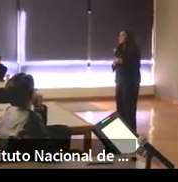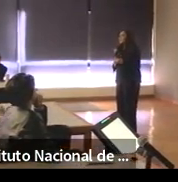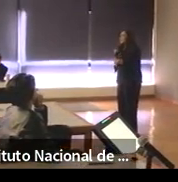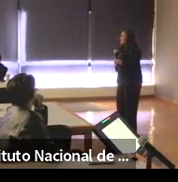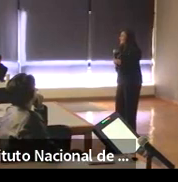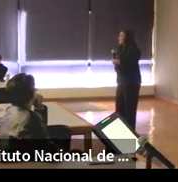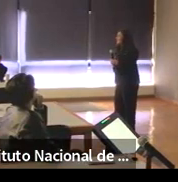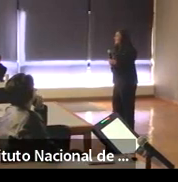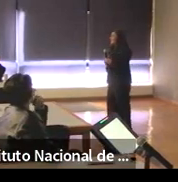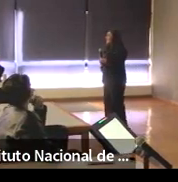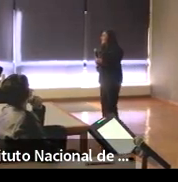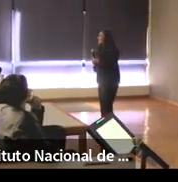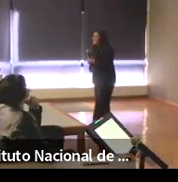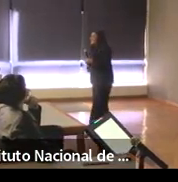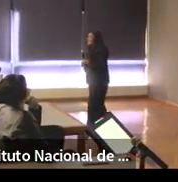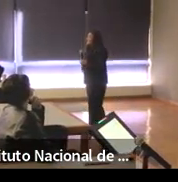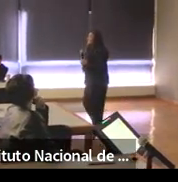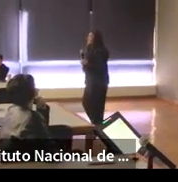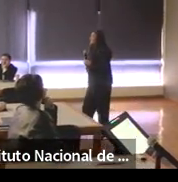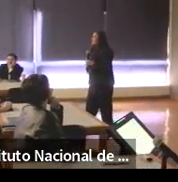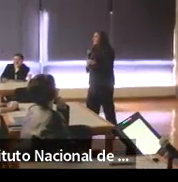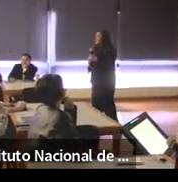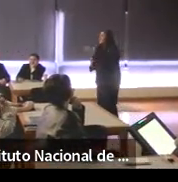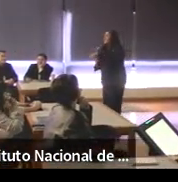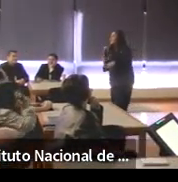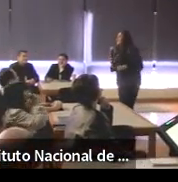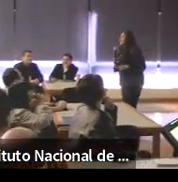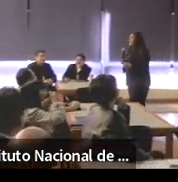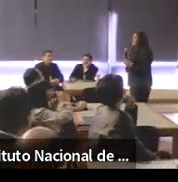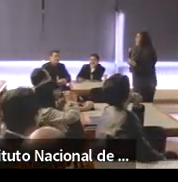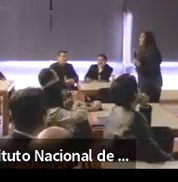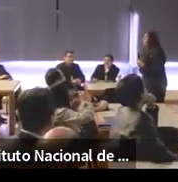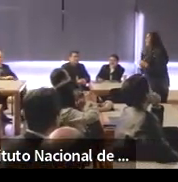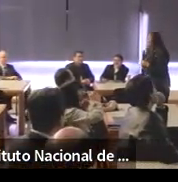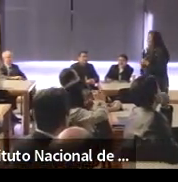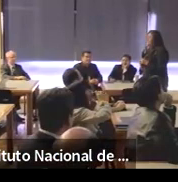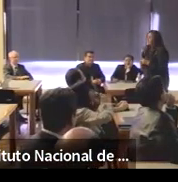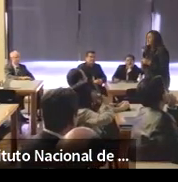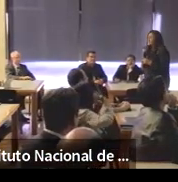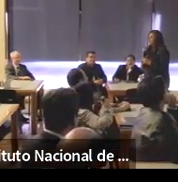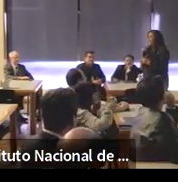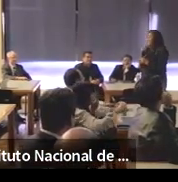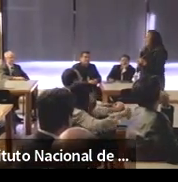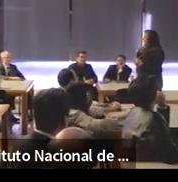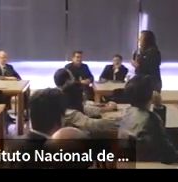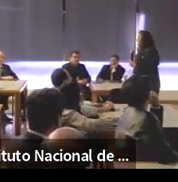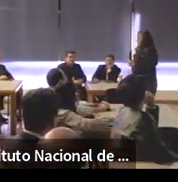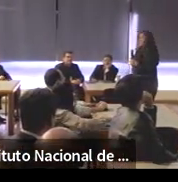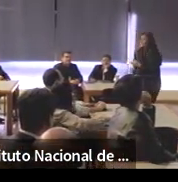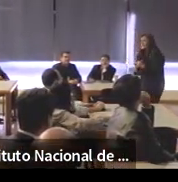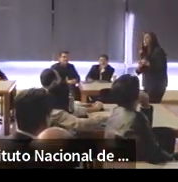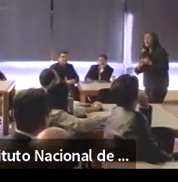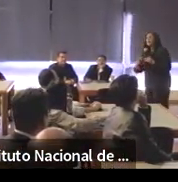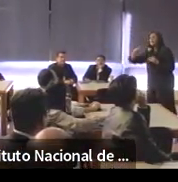No nadie está bien saben Por qué sucede esto respuesta saben por qué